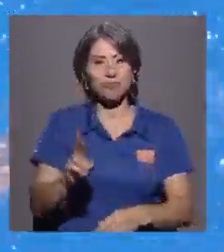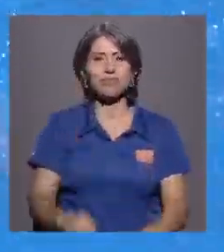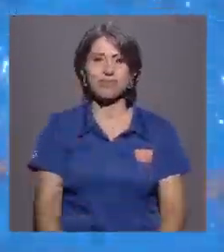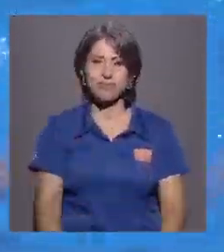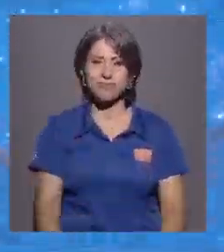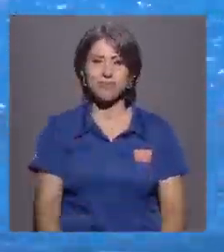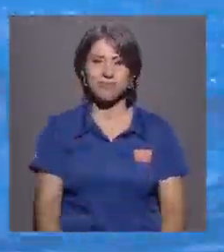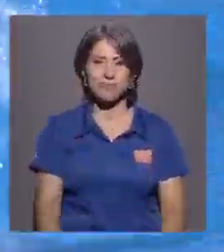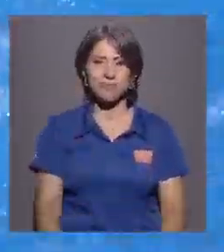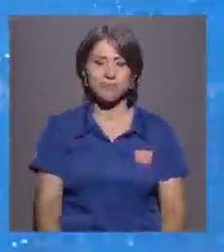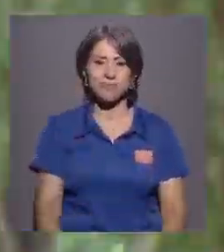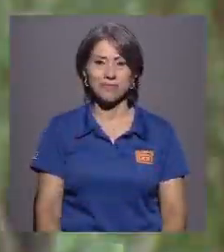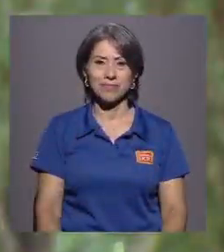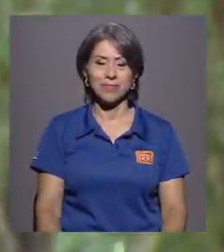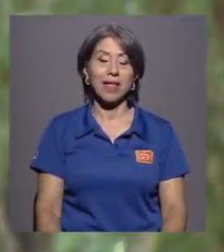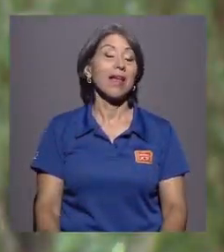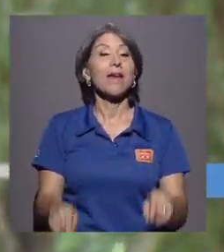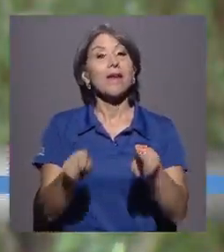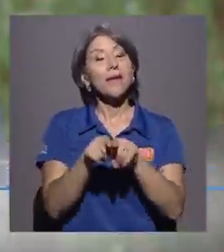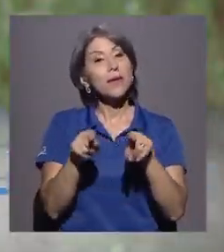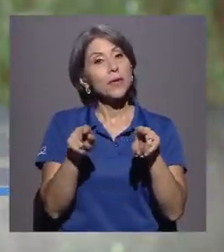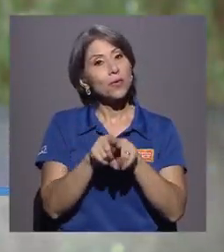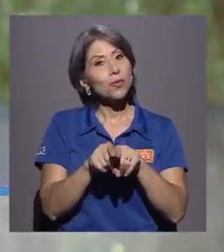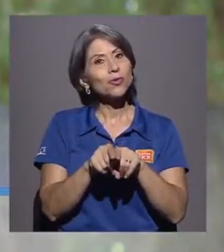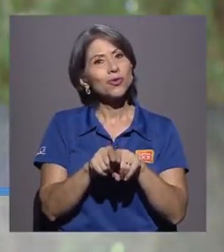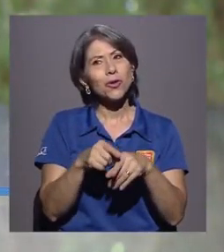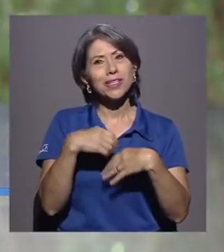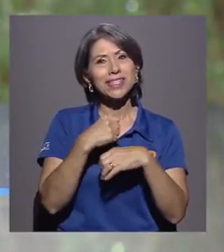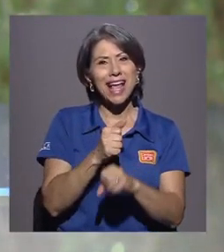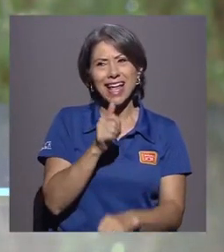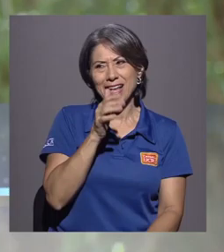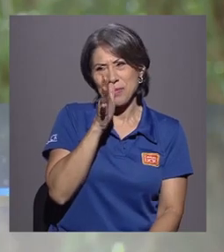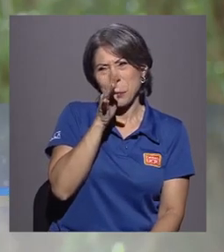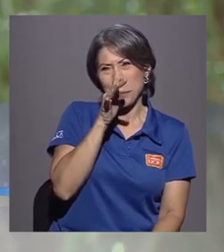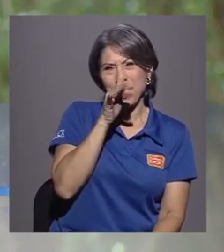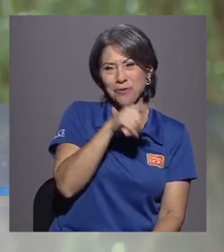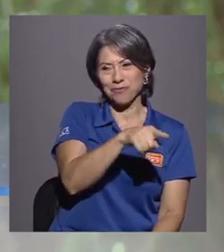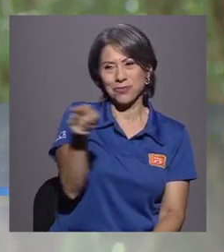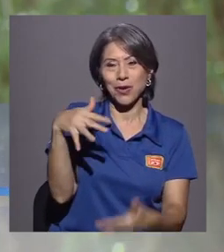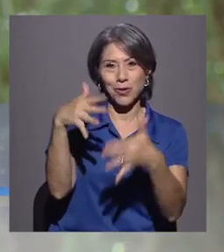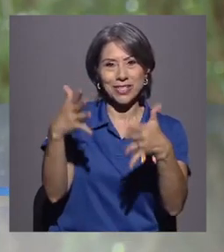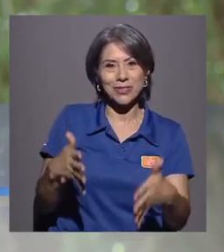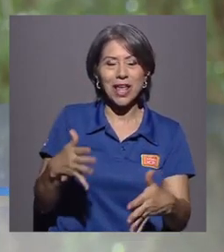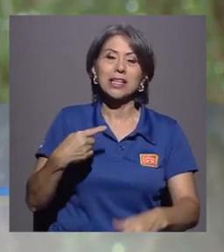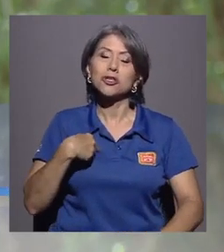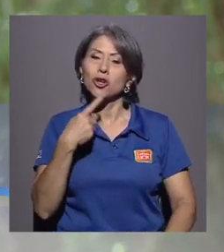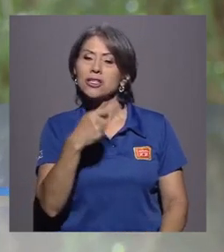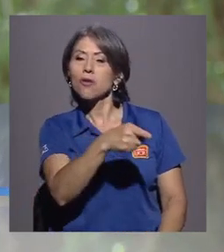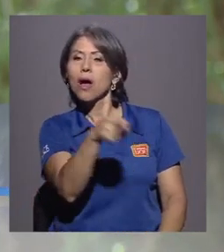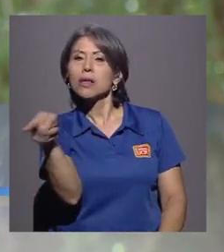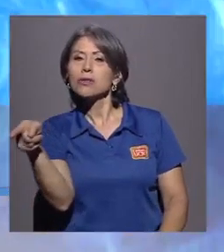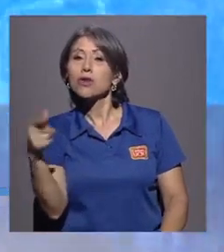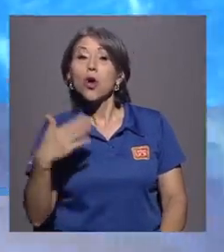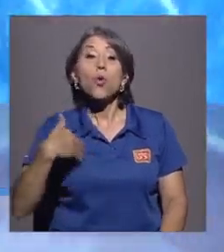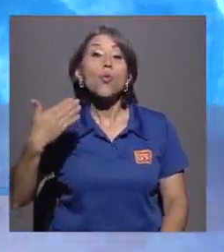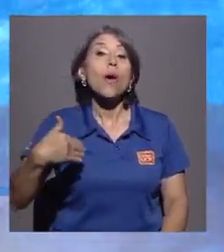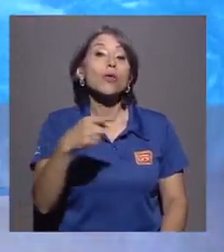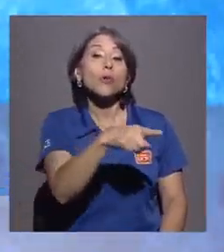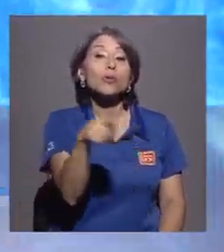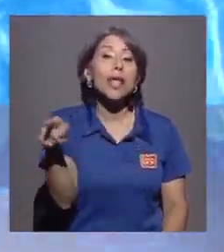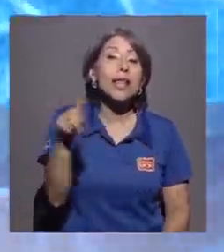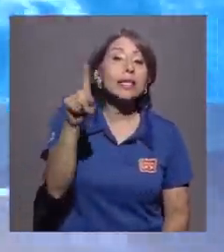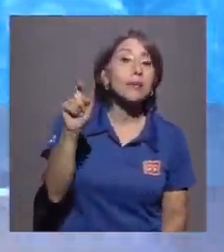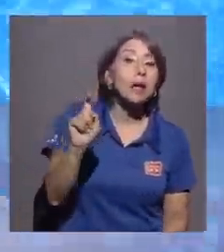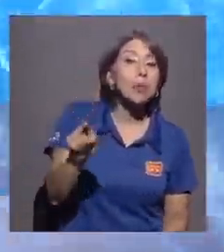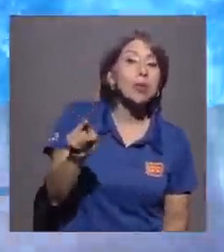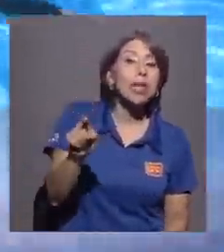Rica. Yo incluso bromeo con mis estudiantes y les digo pues que cuando ustedes les pregunten